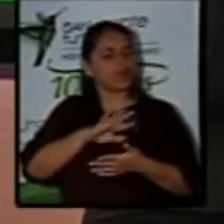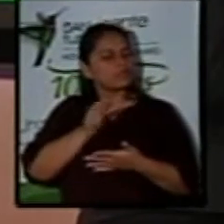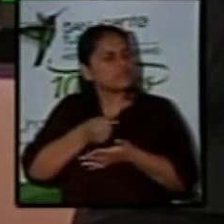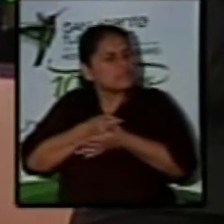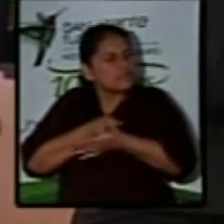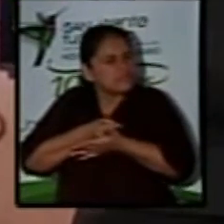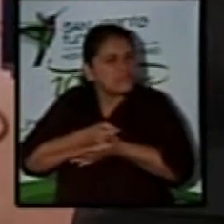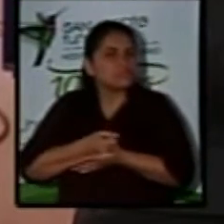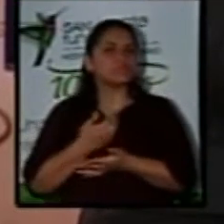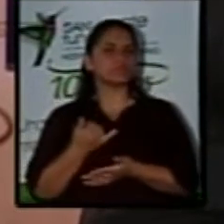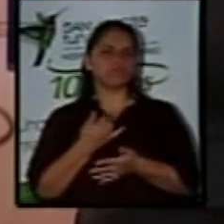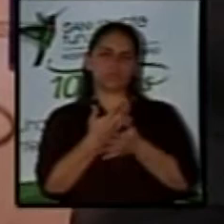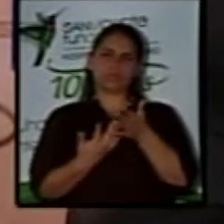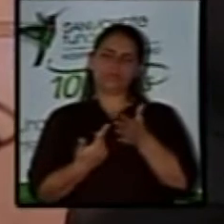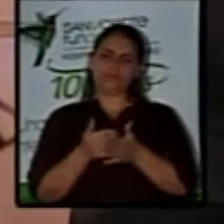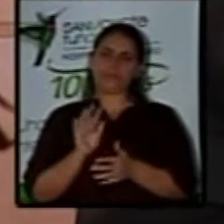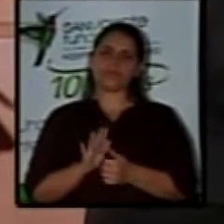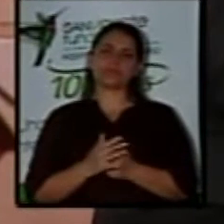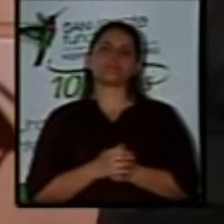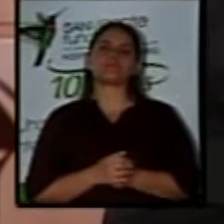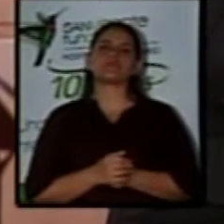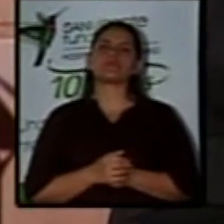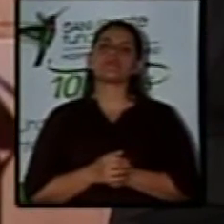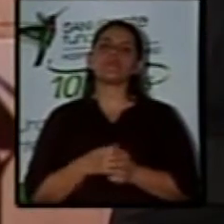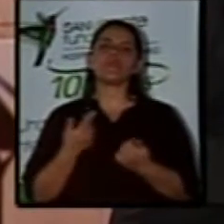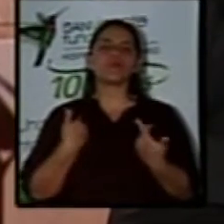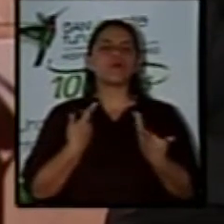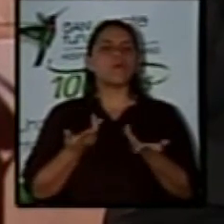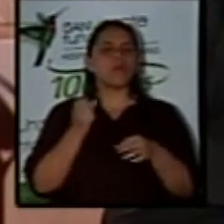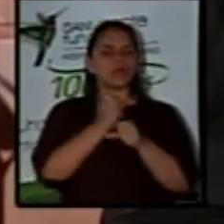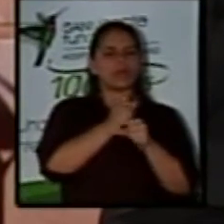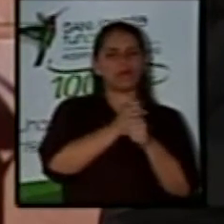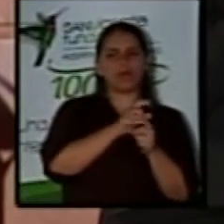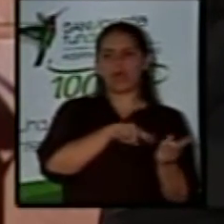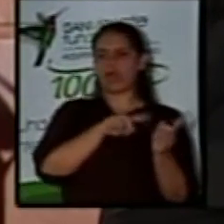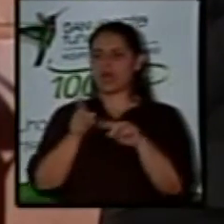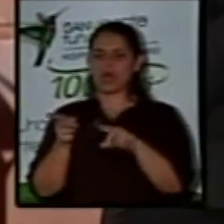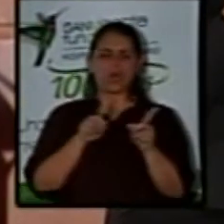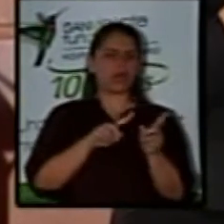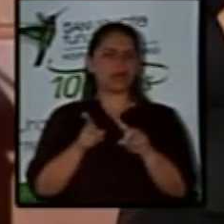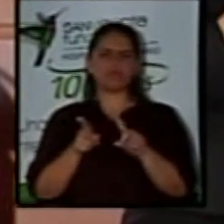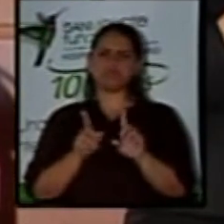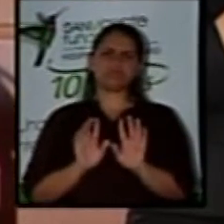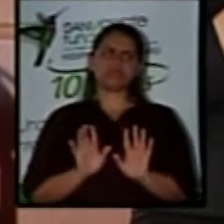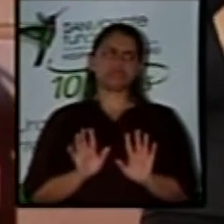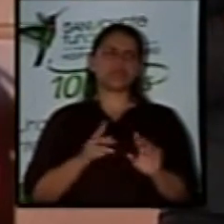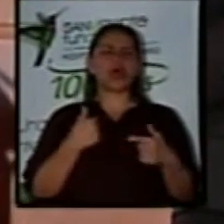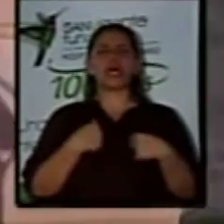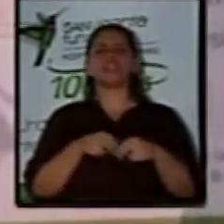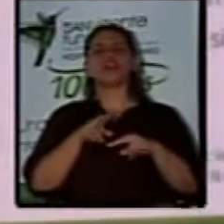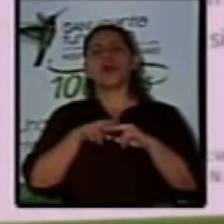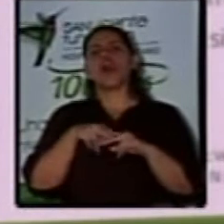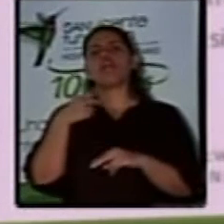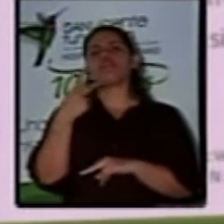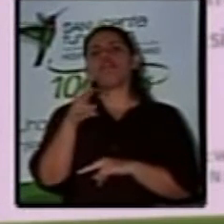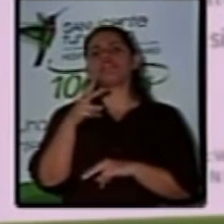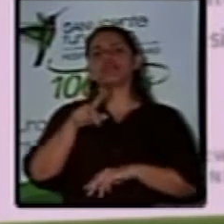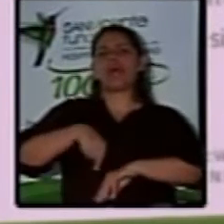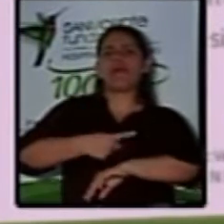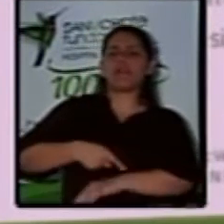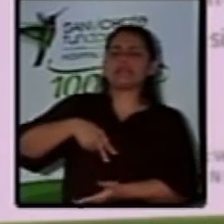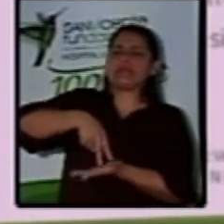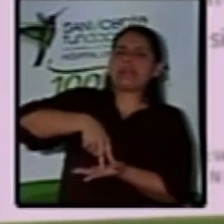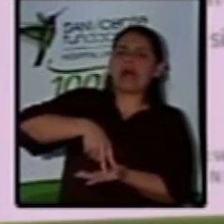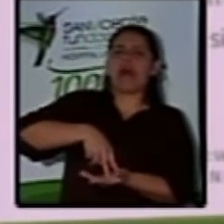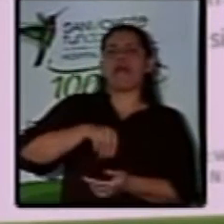formar un trombo de sangre en las venas. El cambio de sitio de trabajo, esto no tiene ninguna evidencia, que es que yo permanezco 12